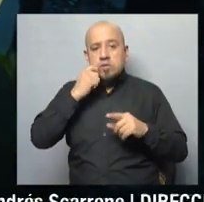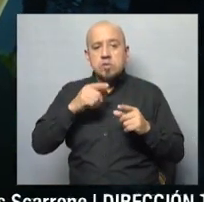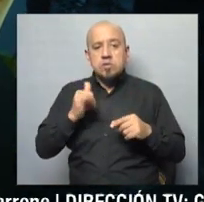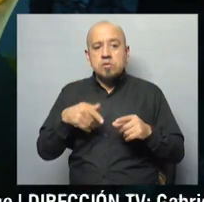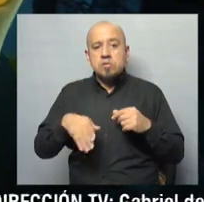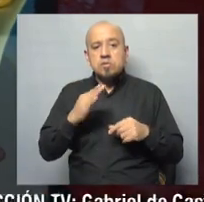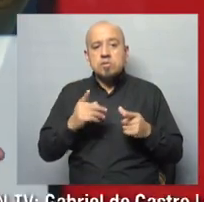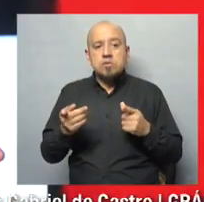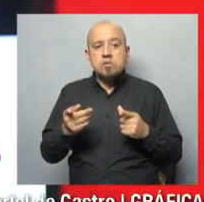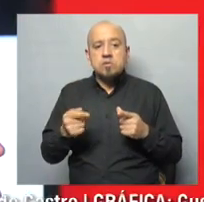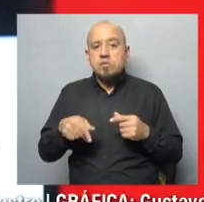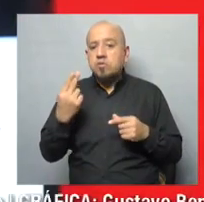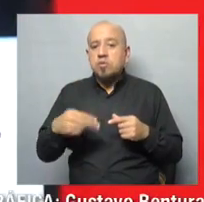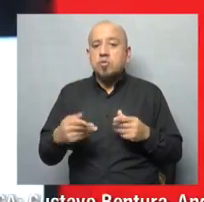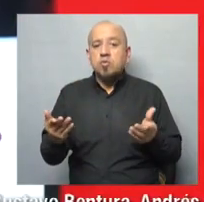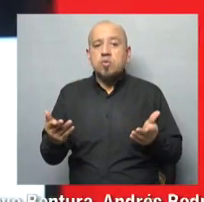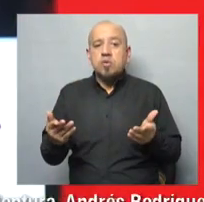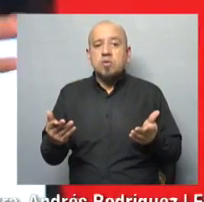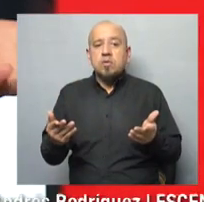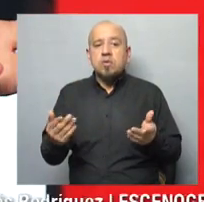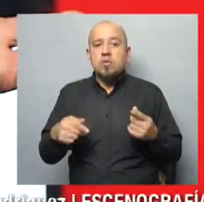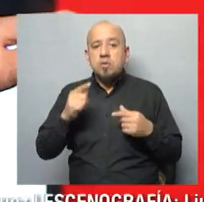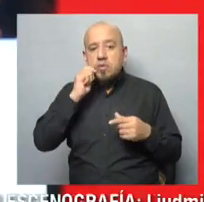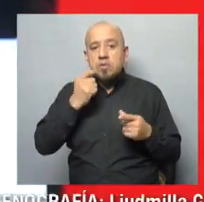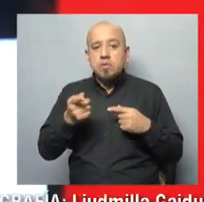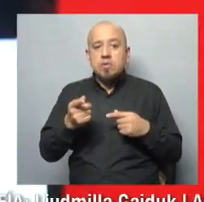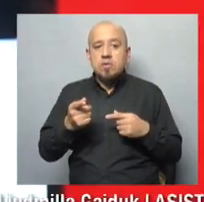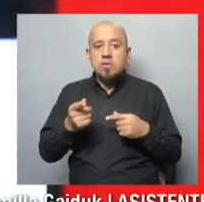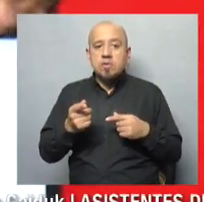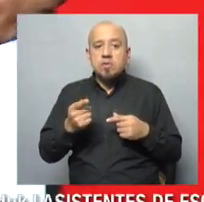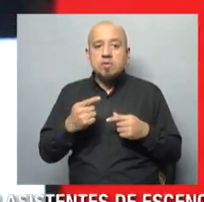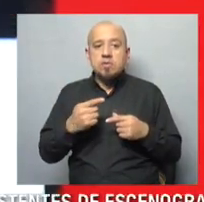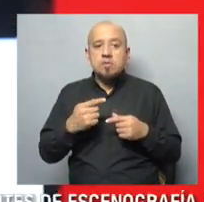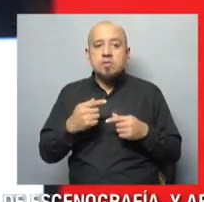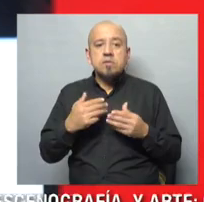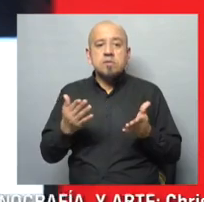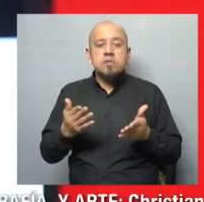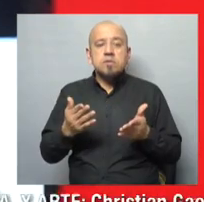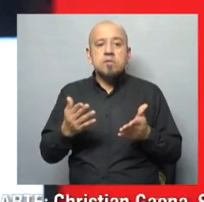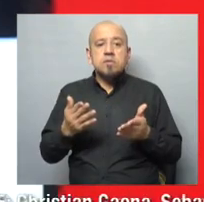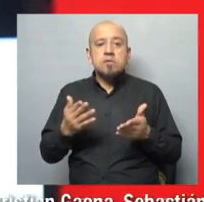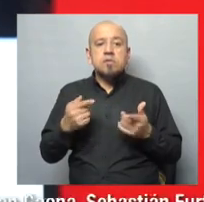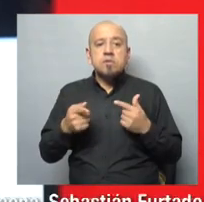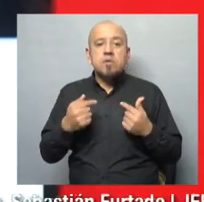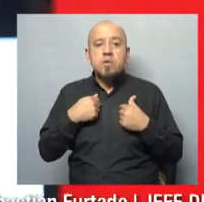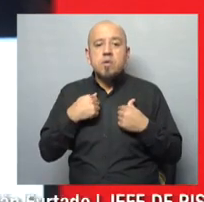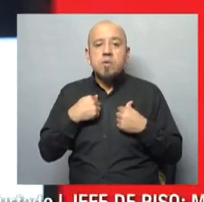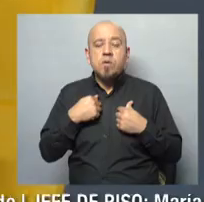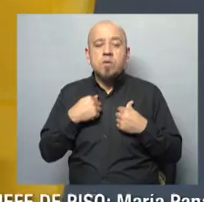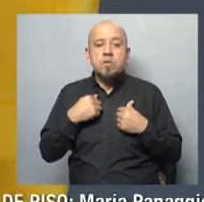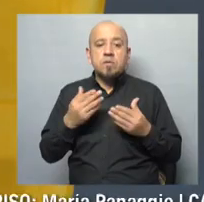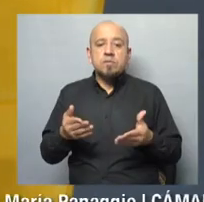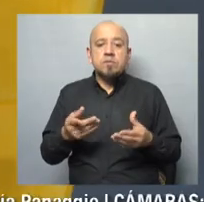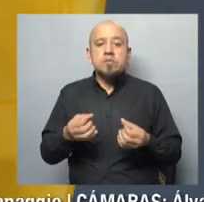dijo no no no fue nunca habla te digo que no le gusta este con el que con menos con lo nuestro pasa eso